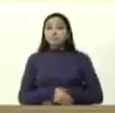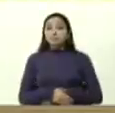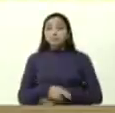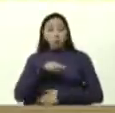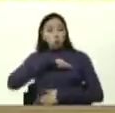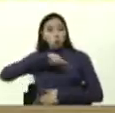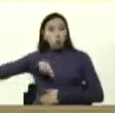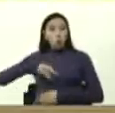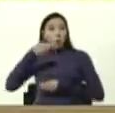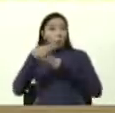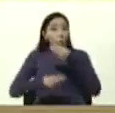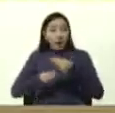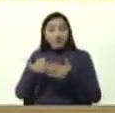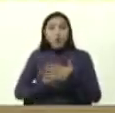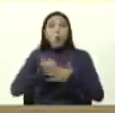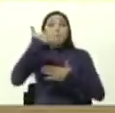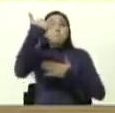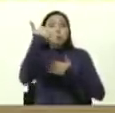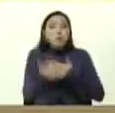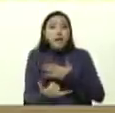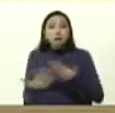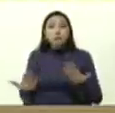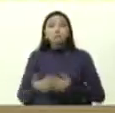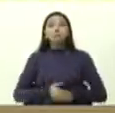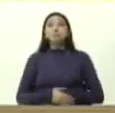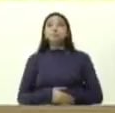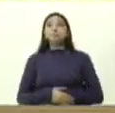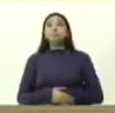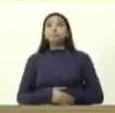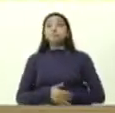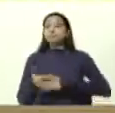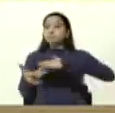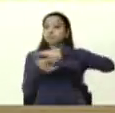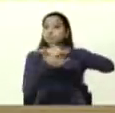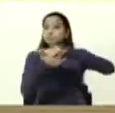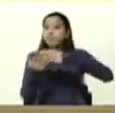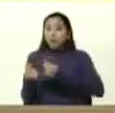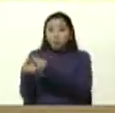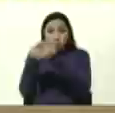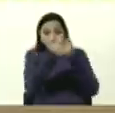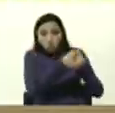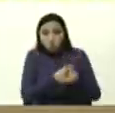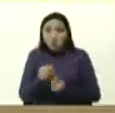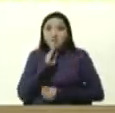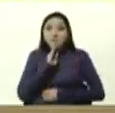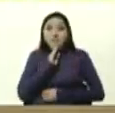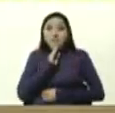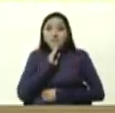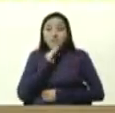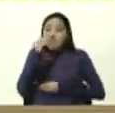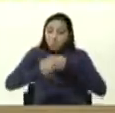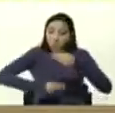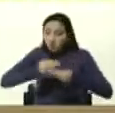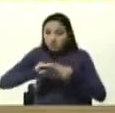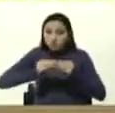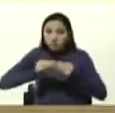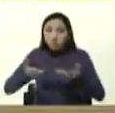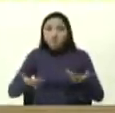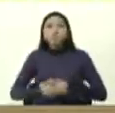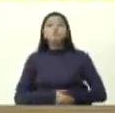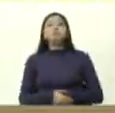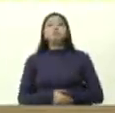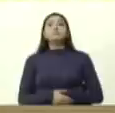ejecutar un proyecto de banca digital para toda la banca pública venezolana. Así